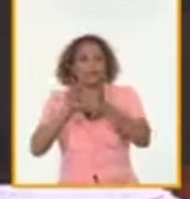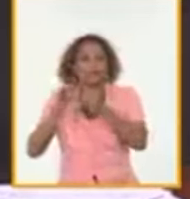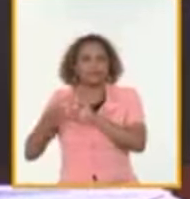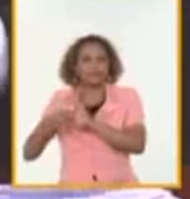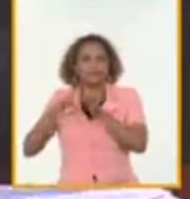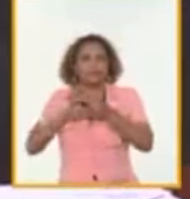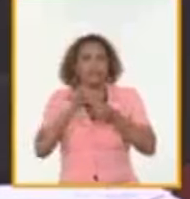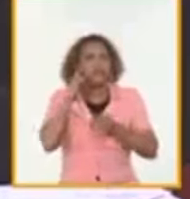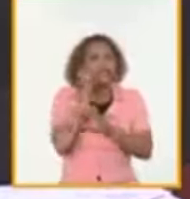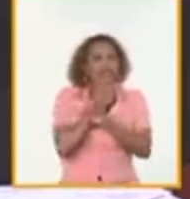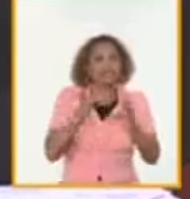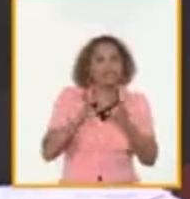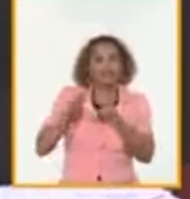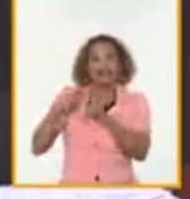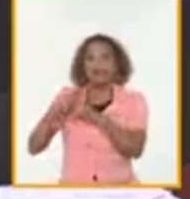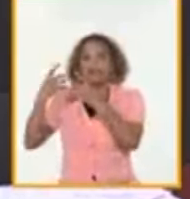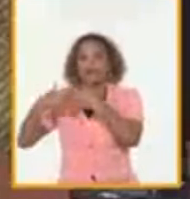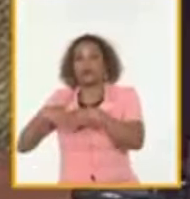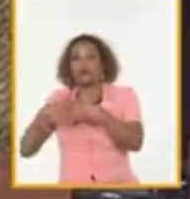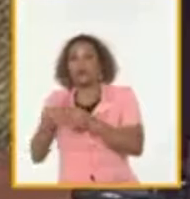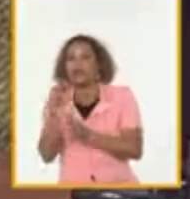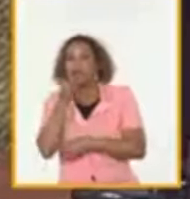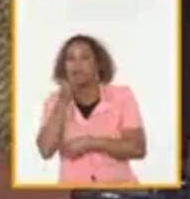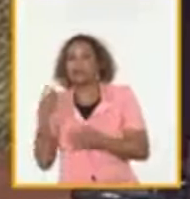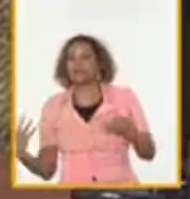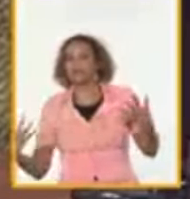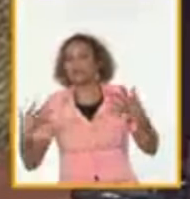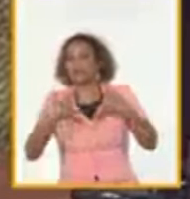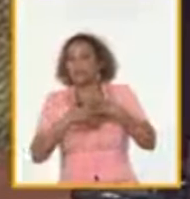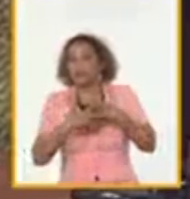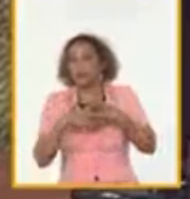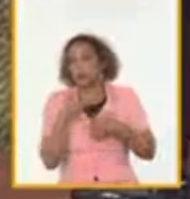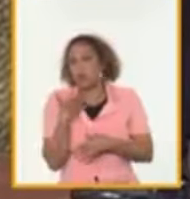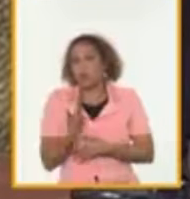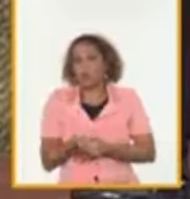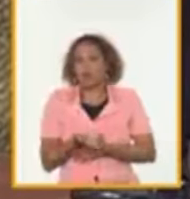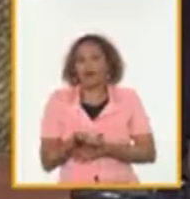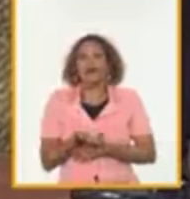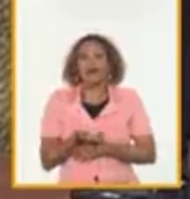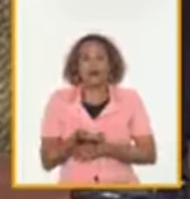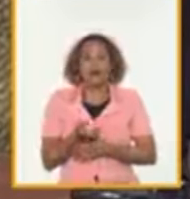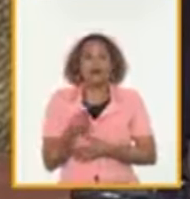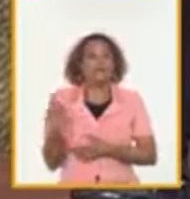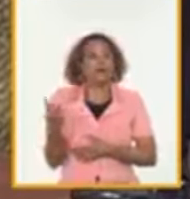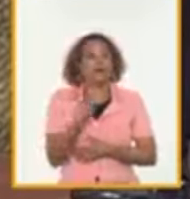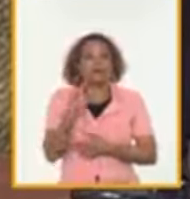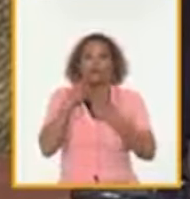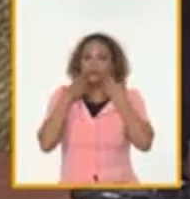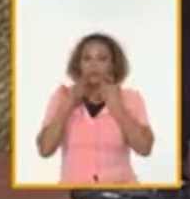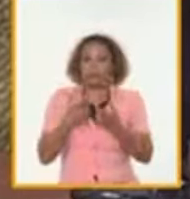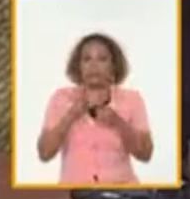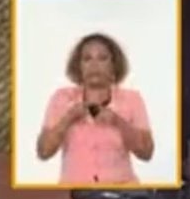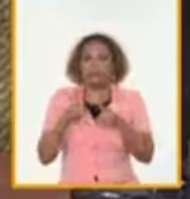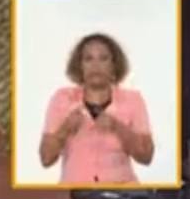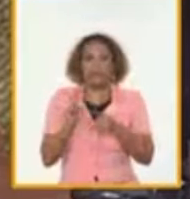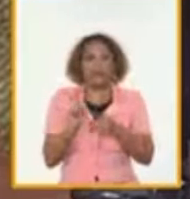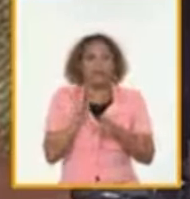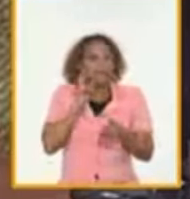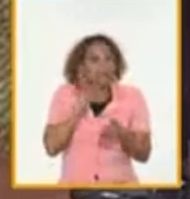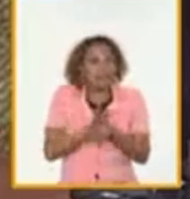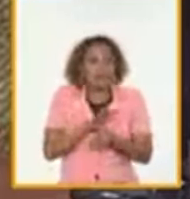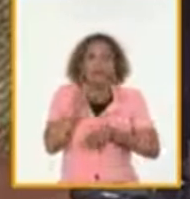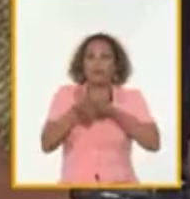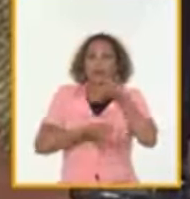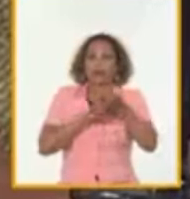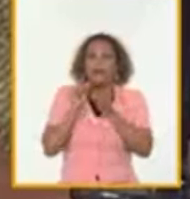entre la ciencia y la producción de alimentos bueno Randy eso para nosotros es bien importante y ya hablábamos en un primer momento del